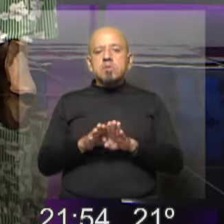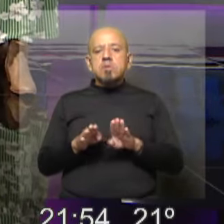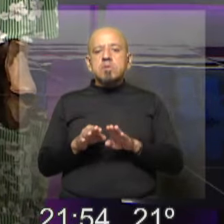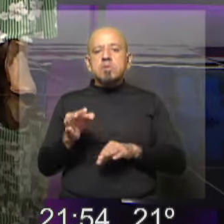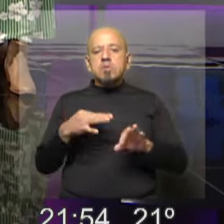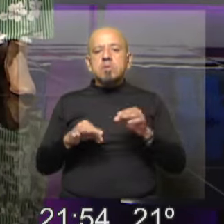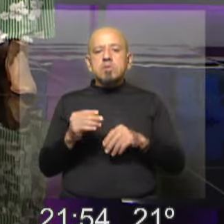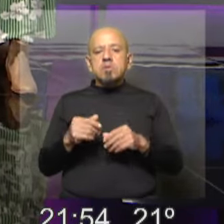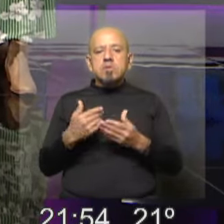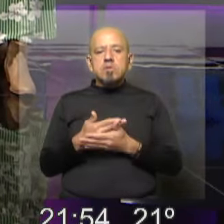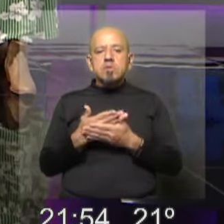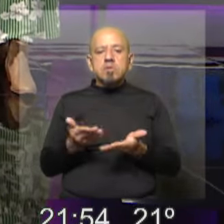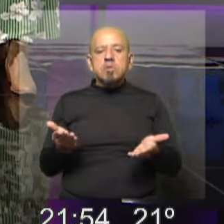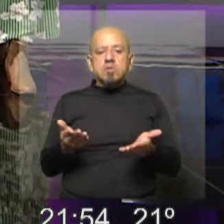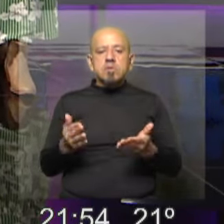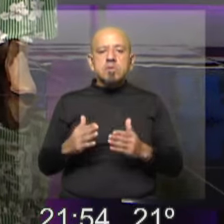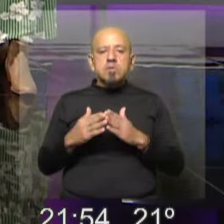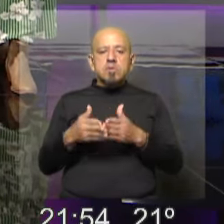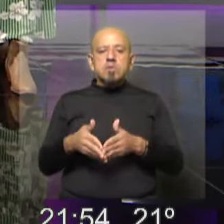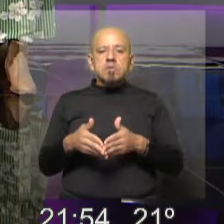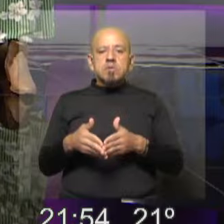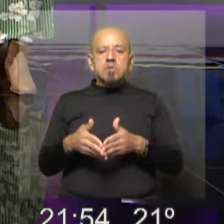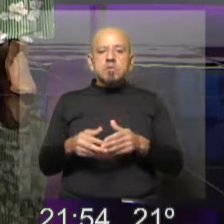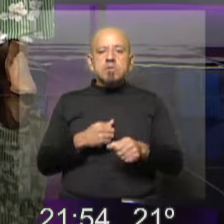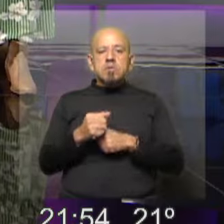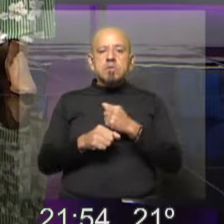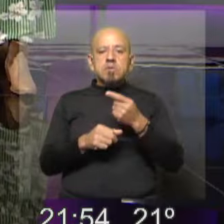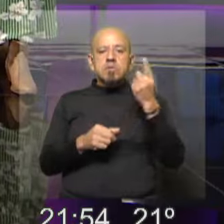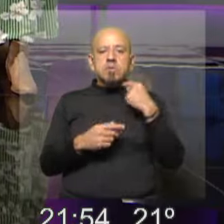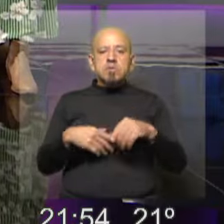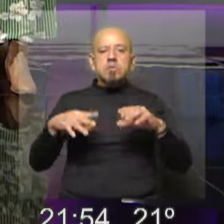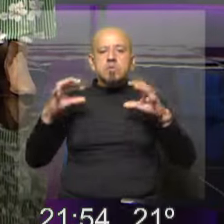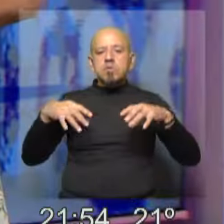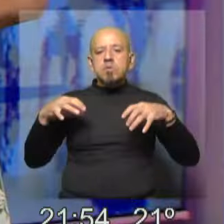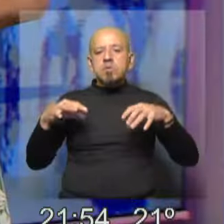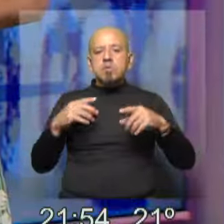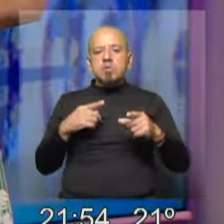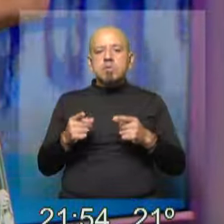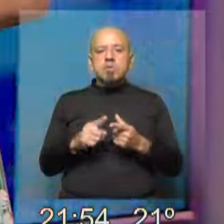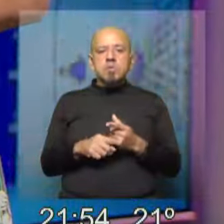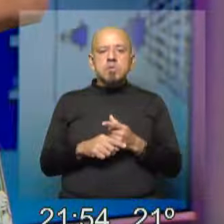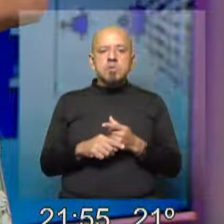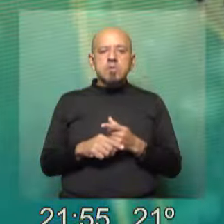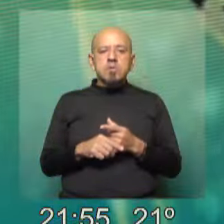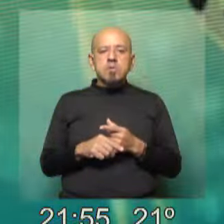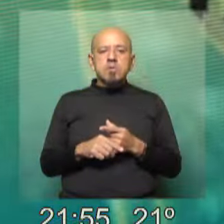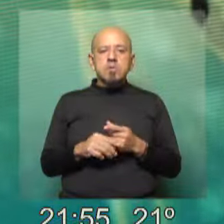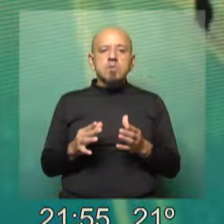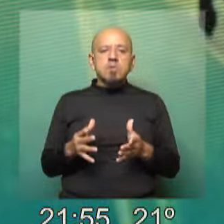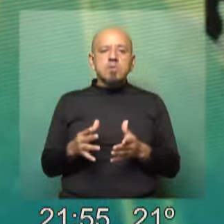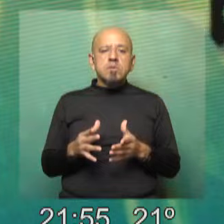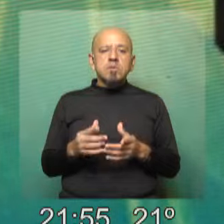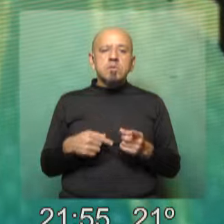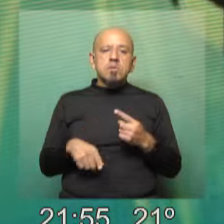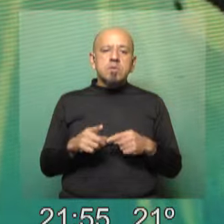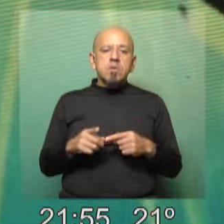que exponerte a trabajar en la playa con... Okay. Bueno, el año pasado llovió, todo el verano, claro, como que tiene,